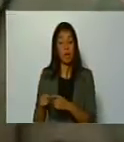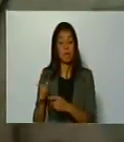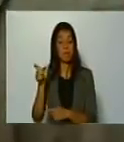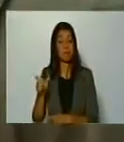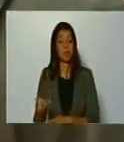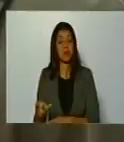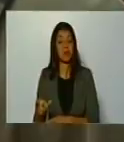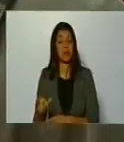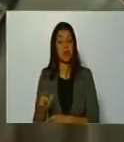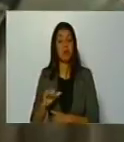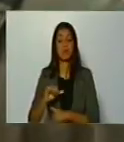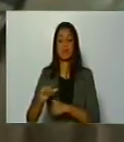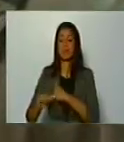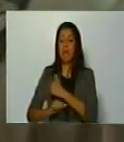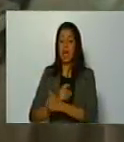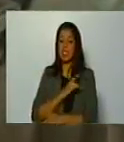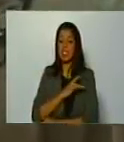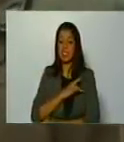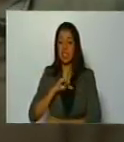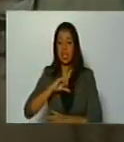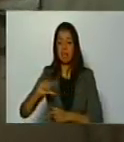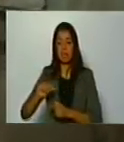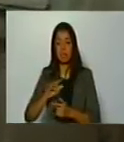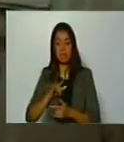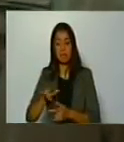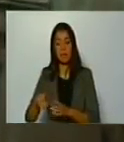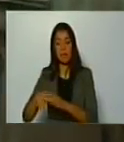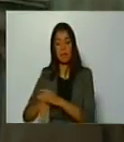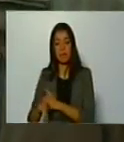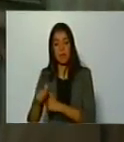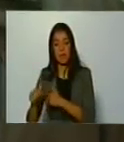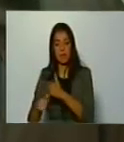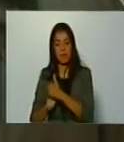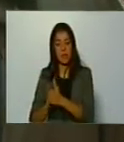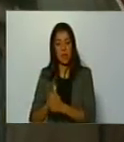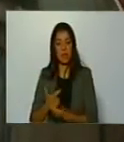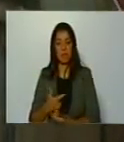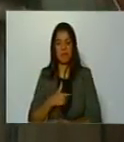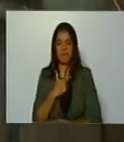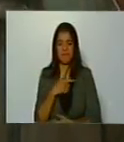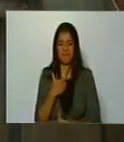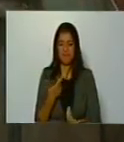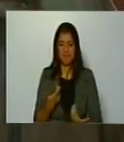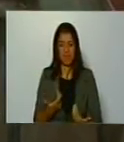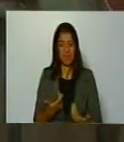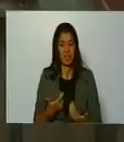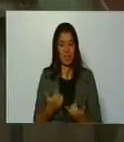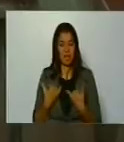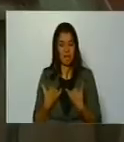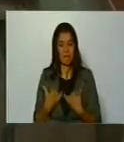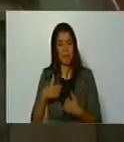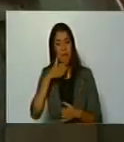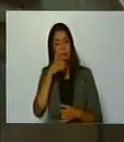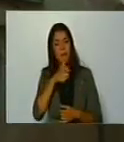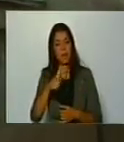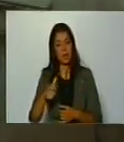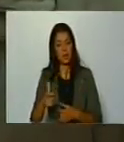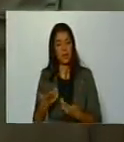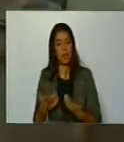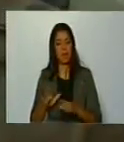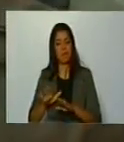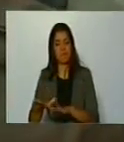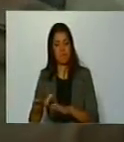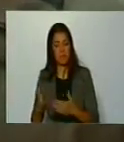faldas de Pinochet, hoy, dando pena ante su propia gente,